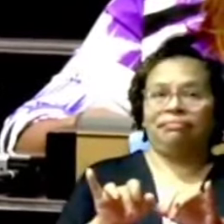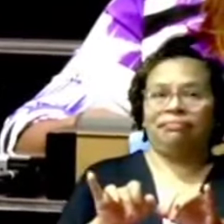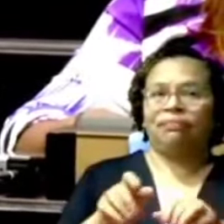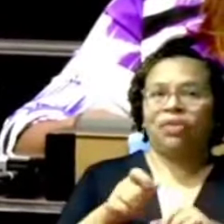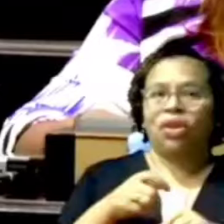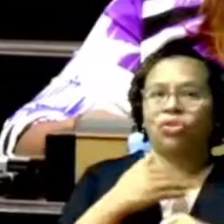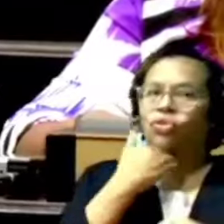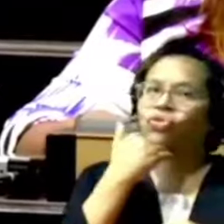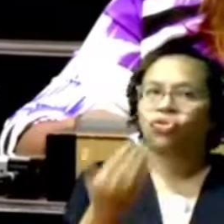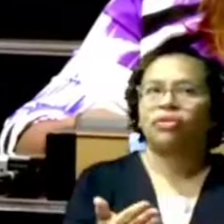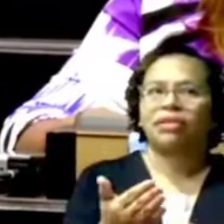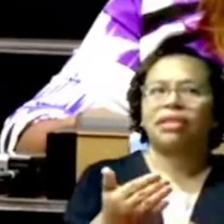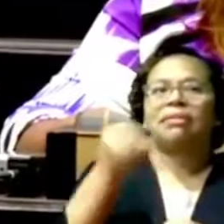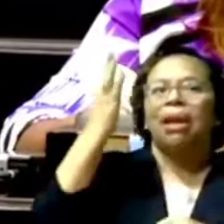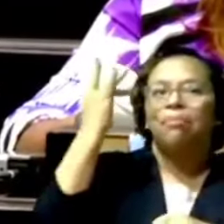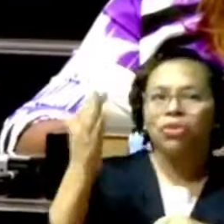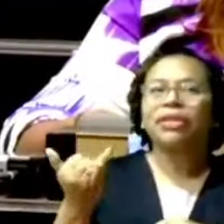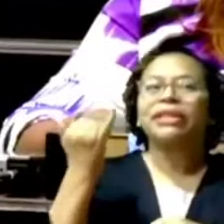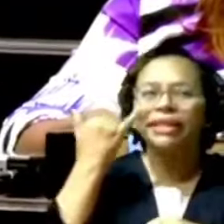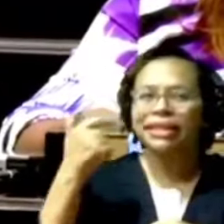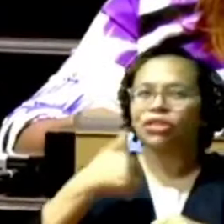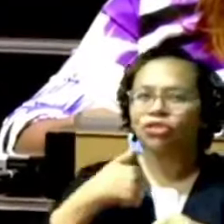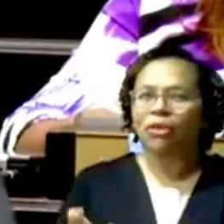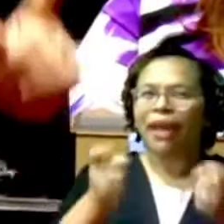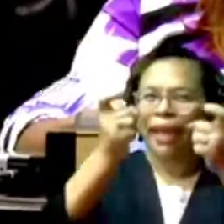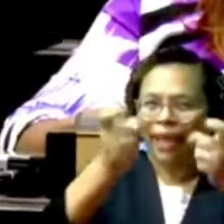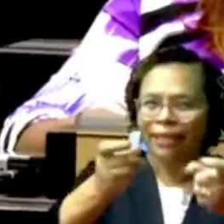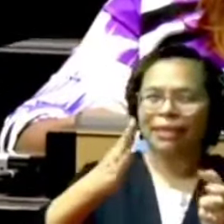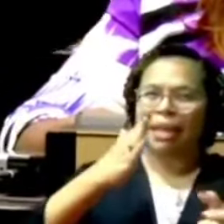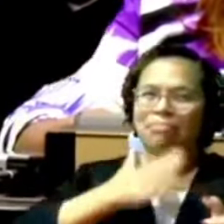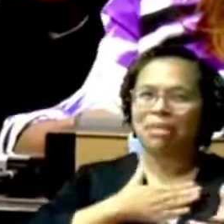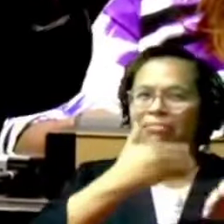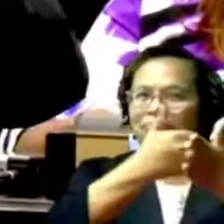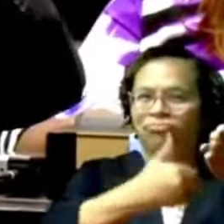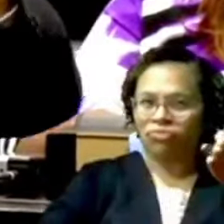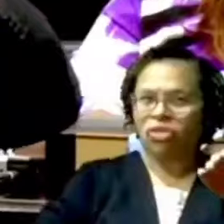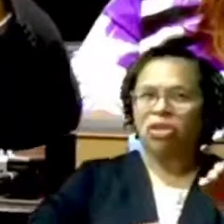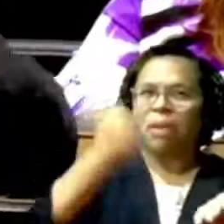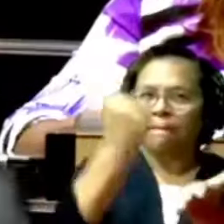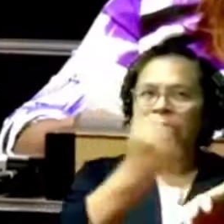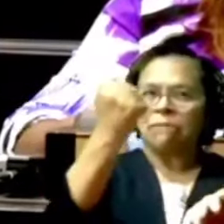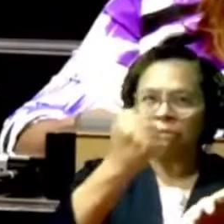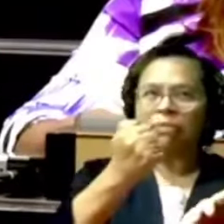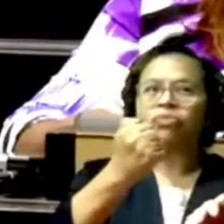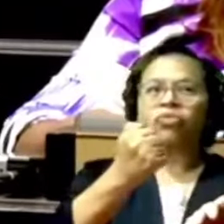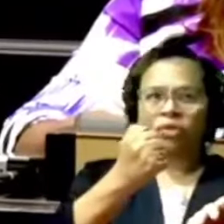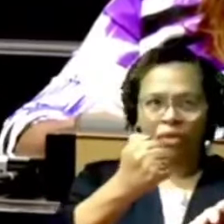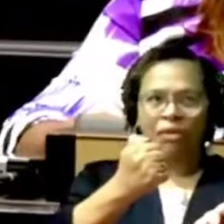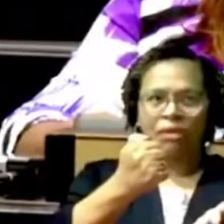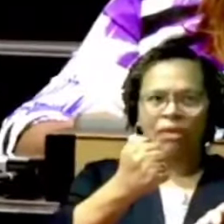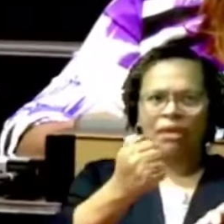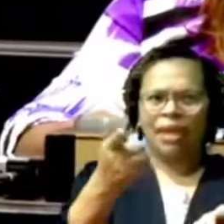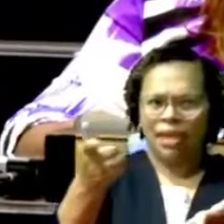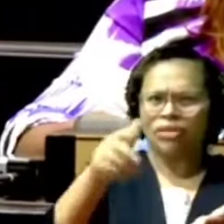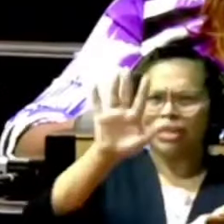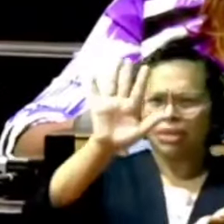esa declaración, la sellan y te la entregan como visto bueno, todavía la tengan abierta a 57 diputados que no